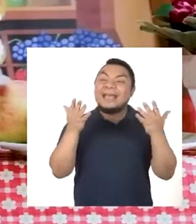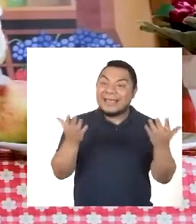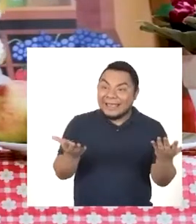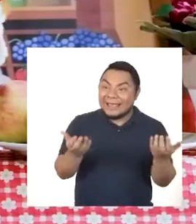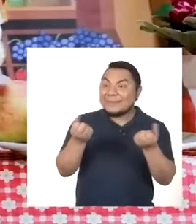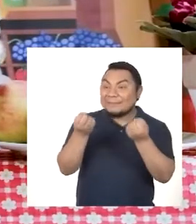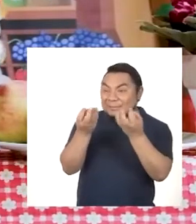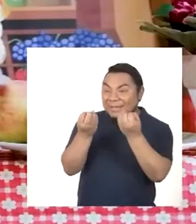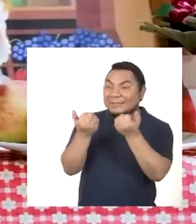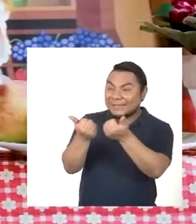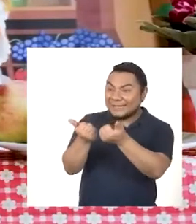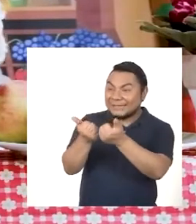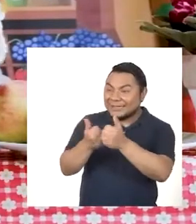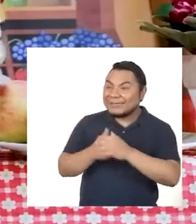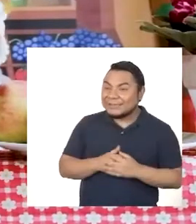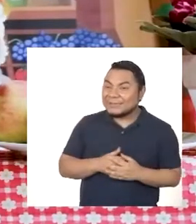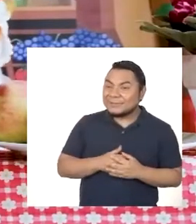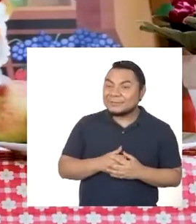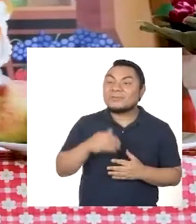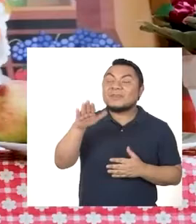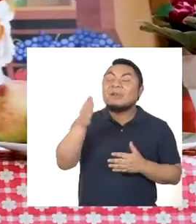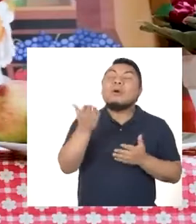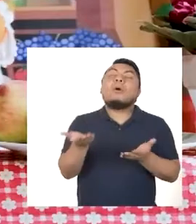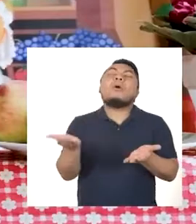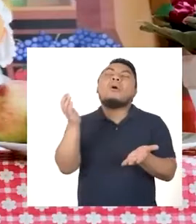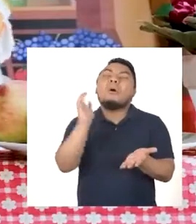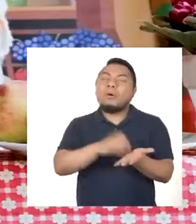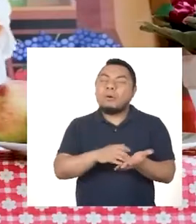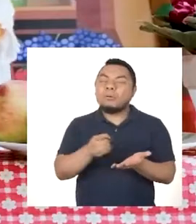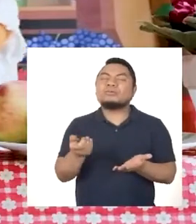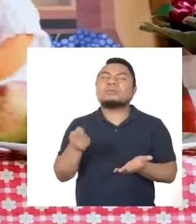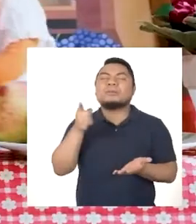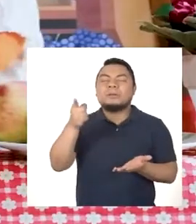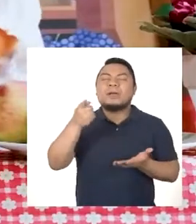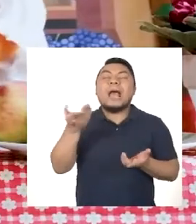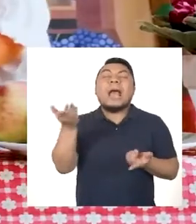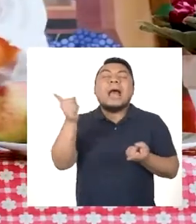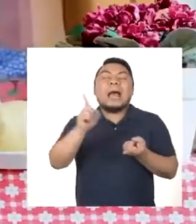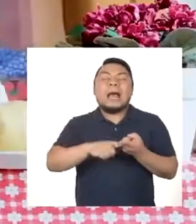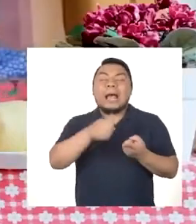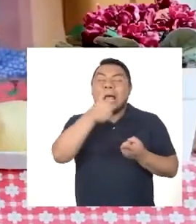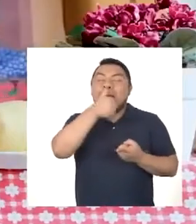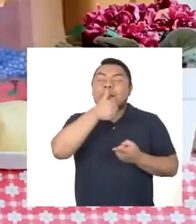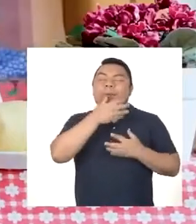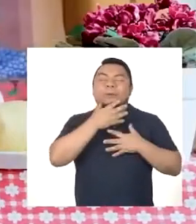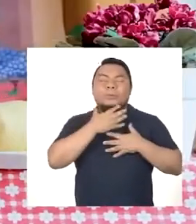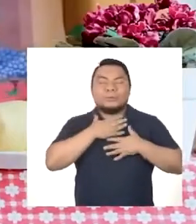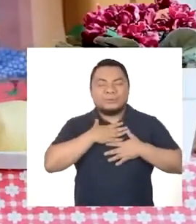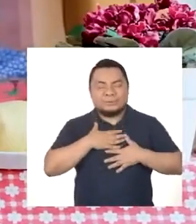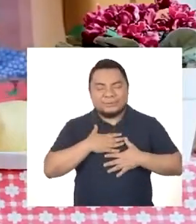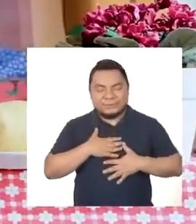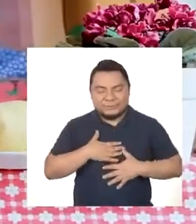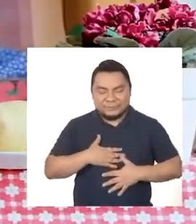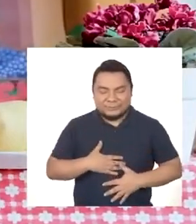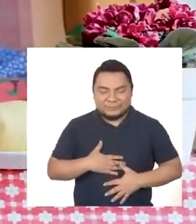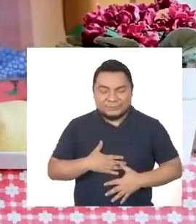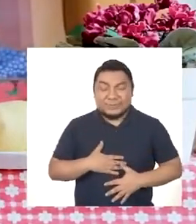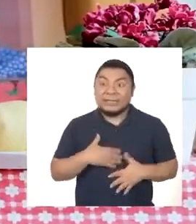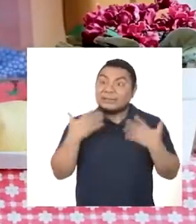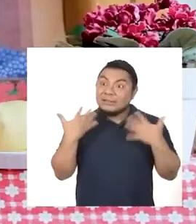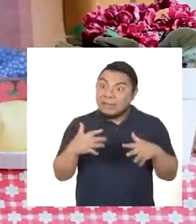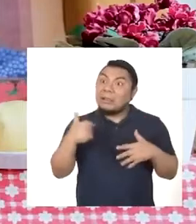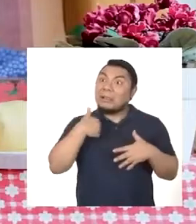Eso, muy bien. Y lo repites hasta que te sientas tranquila. Respirar así le funciona